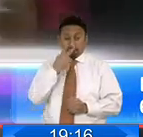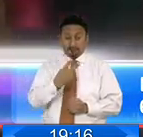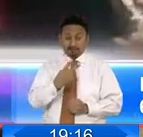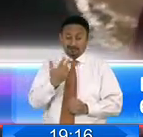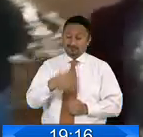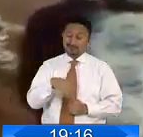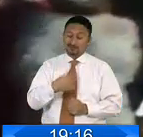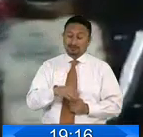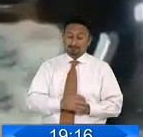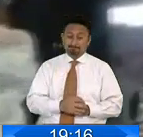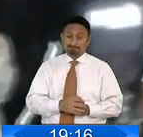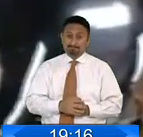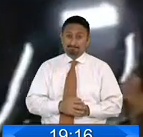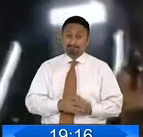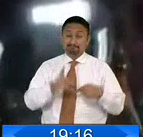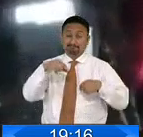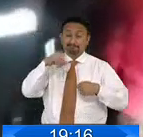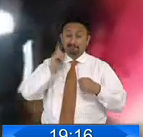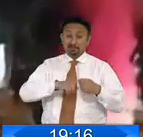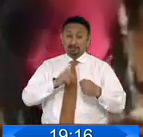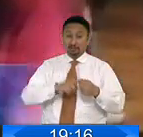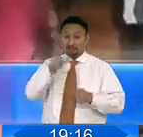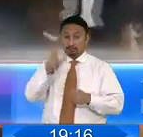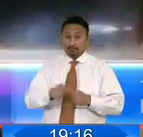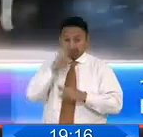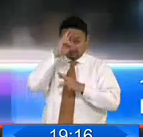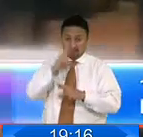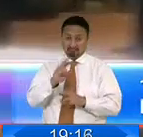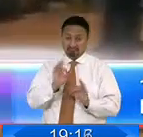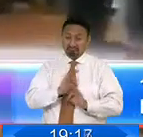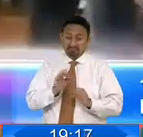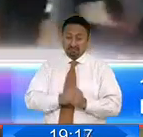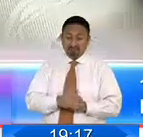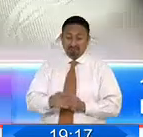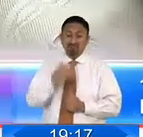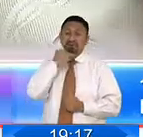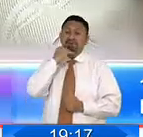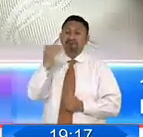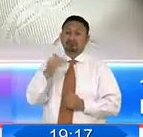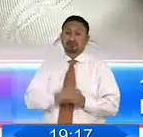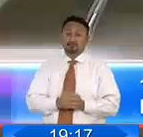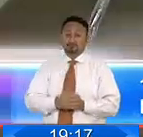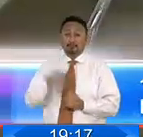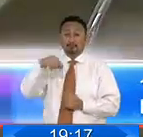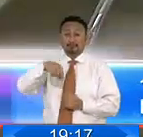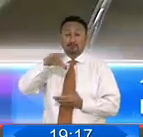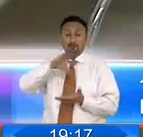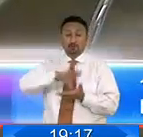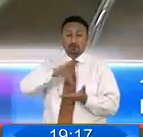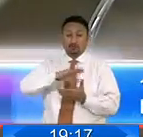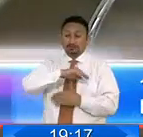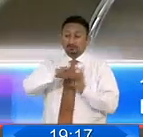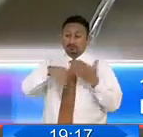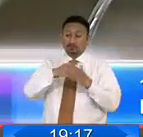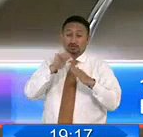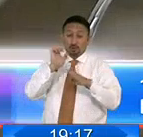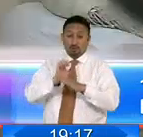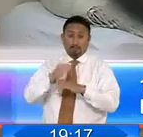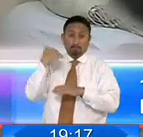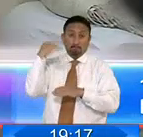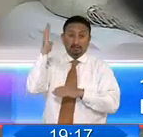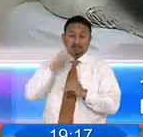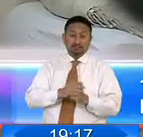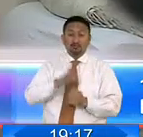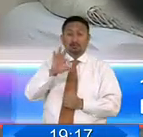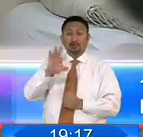las indisciplinas que prevalecen en el distrito metropolitano de quito la ciudad que lidera las cifras a nivel nacional superando los